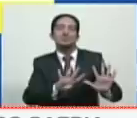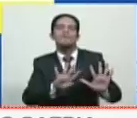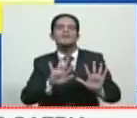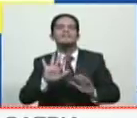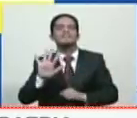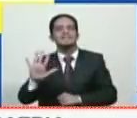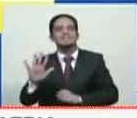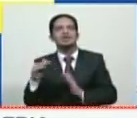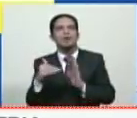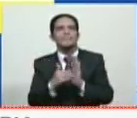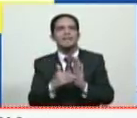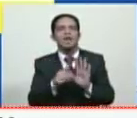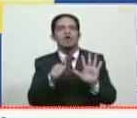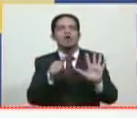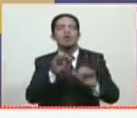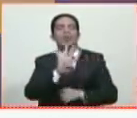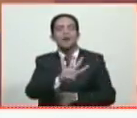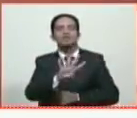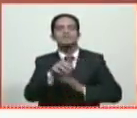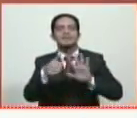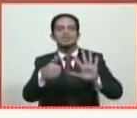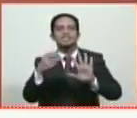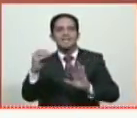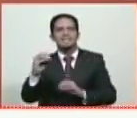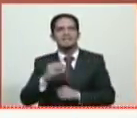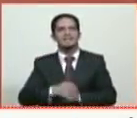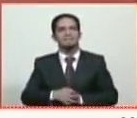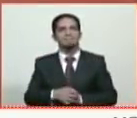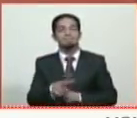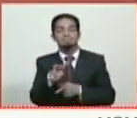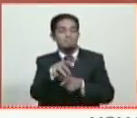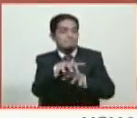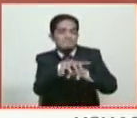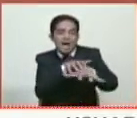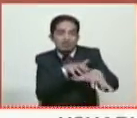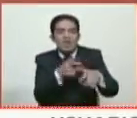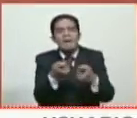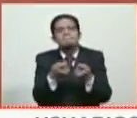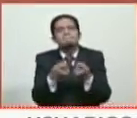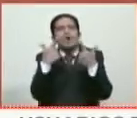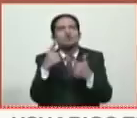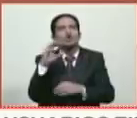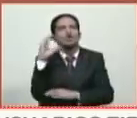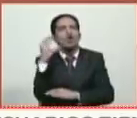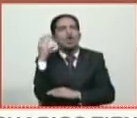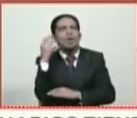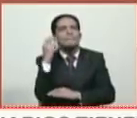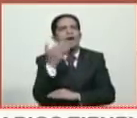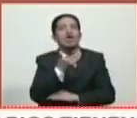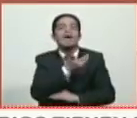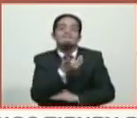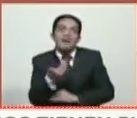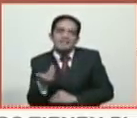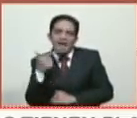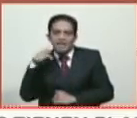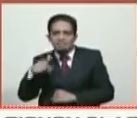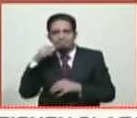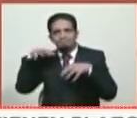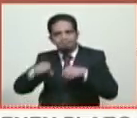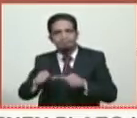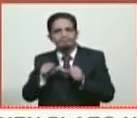95.460 venezolanos. En su gran mayoría, muy pocos colombianos que venían a establecerse de manera